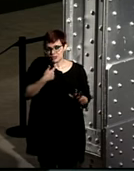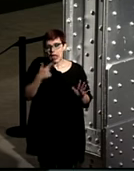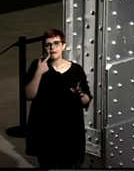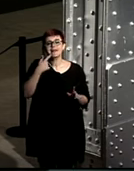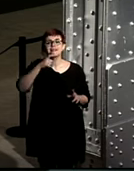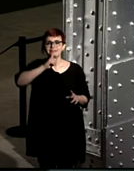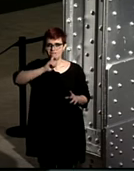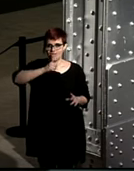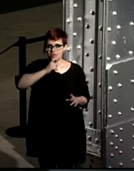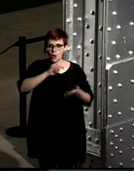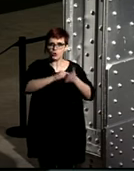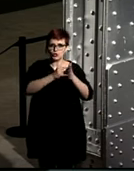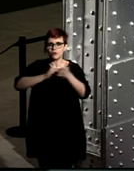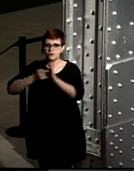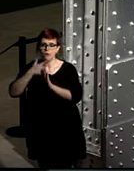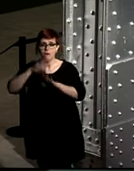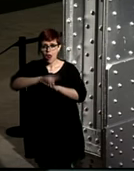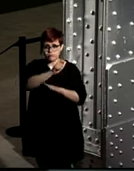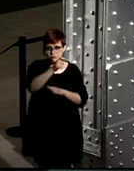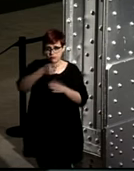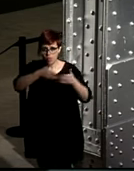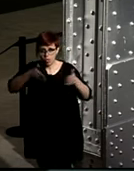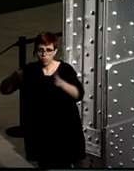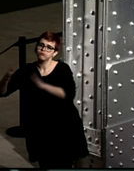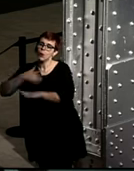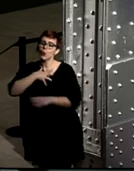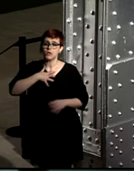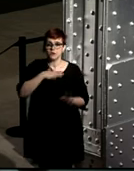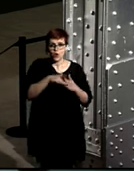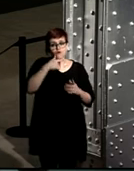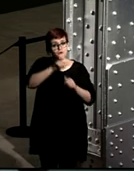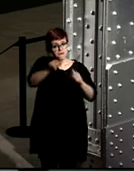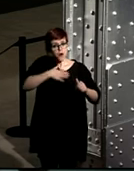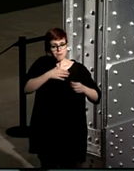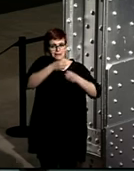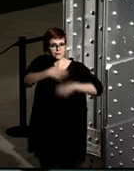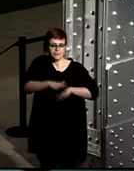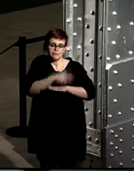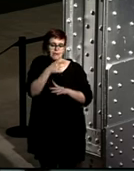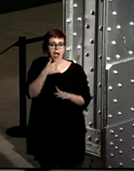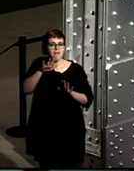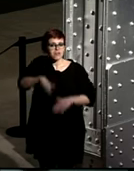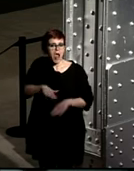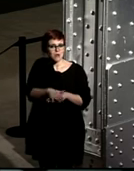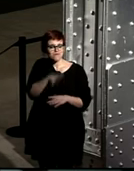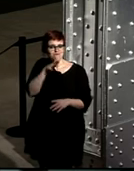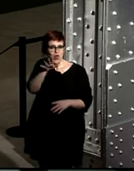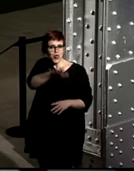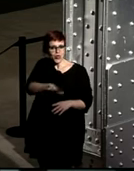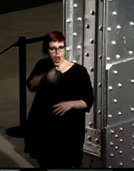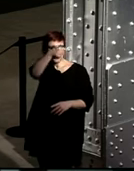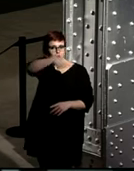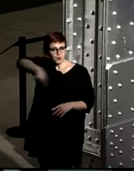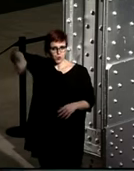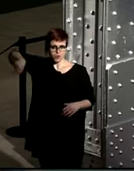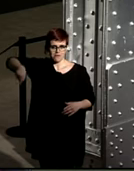muy difícil sacar cada proyecto, ¿no? Pero yo, o la forma que tengo yo de contar historias, creo que es muy latina. Es ese tipo de humor que a